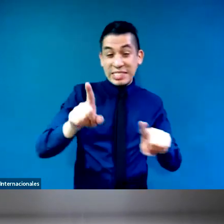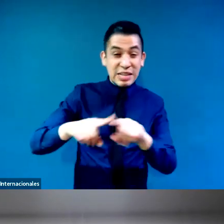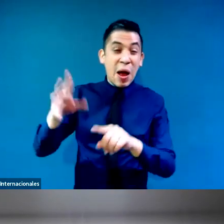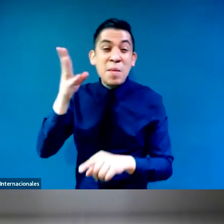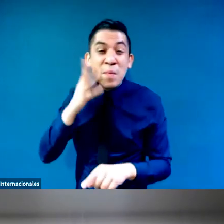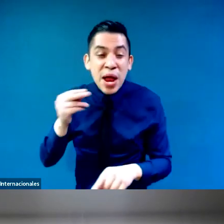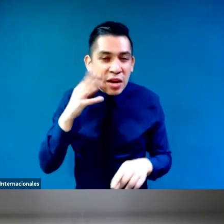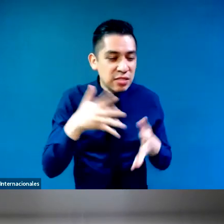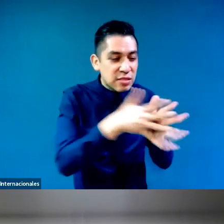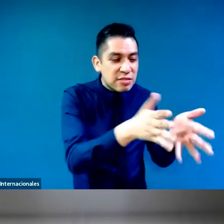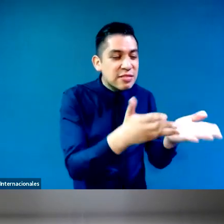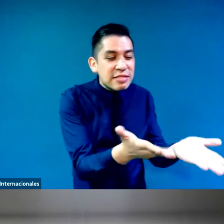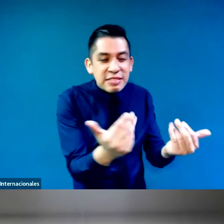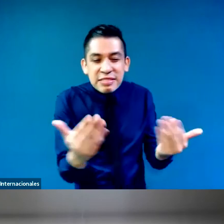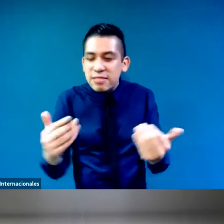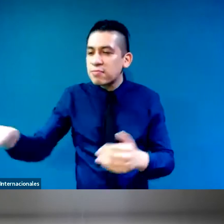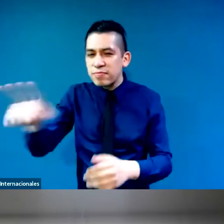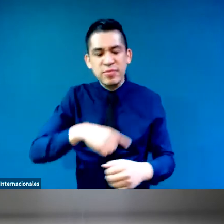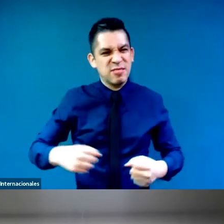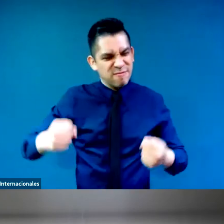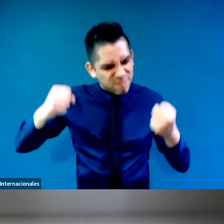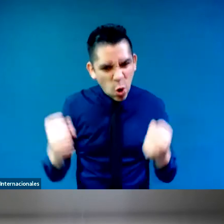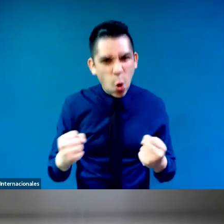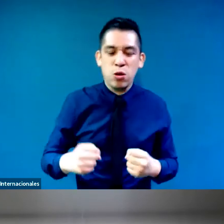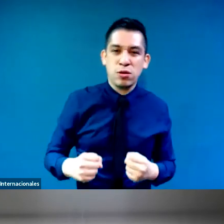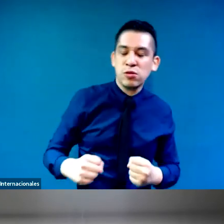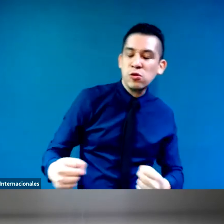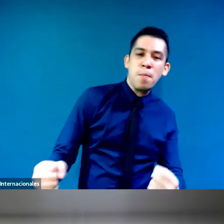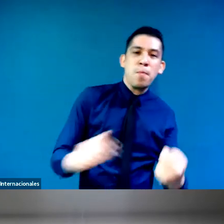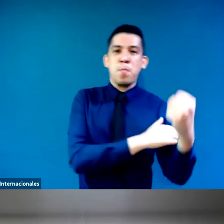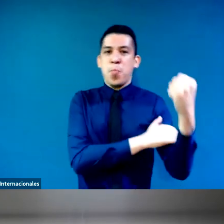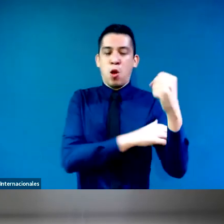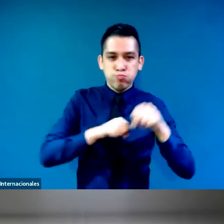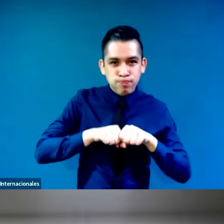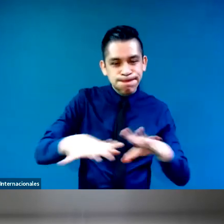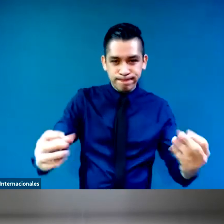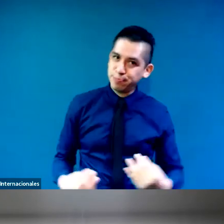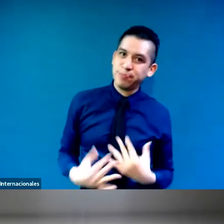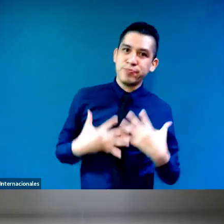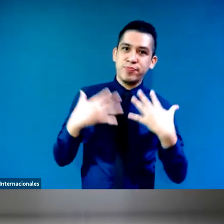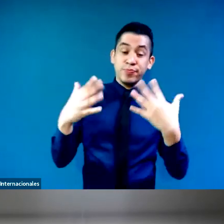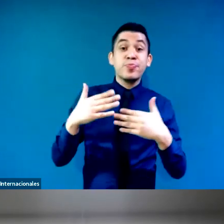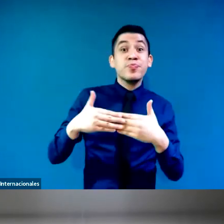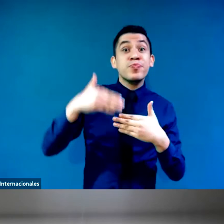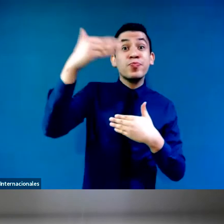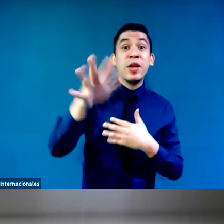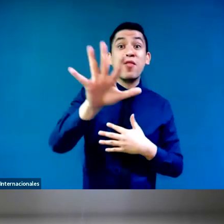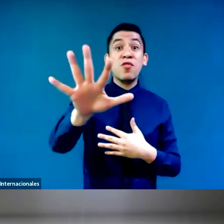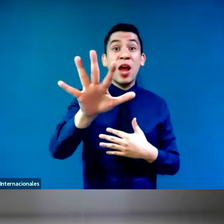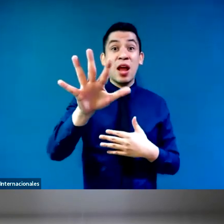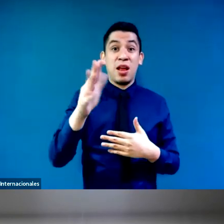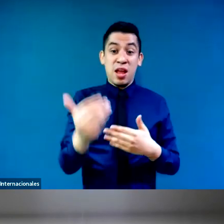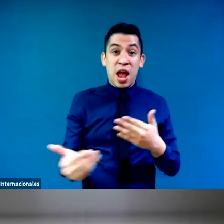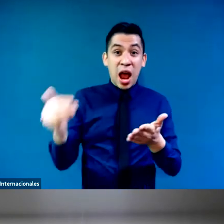I look forward to the day in 5 years' time when we can look back and see real transformation and